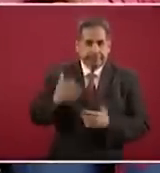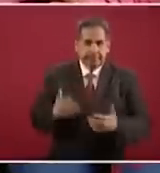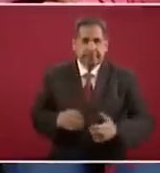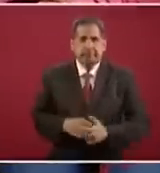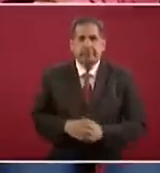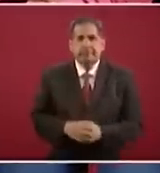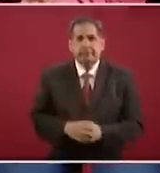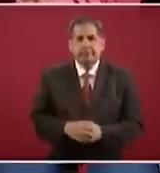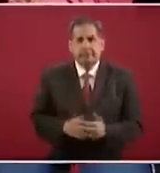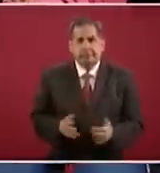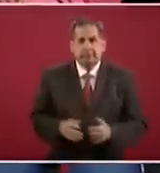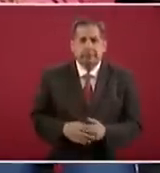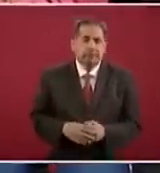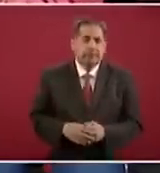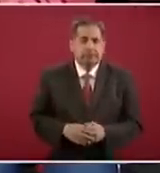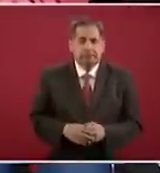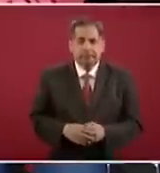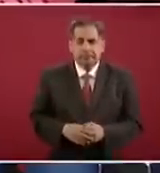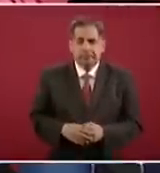Y